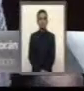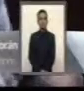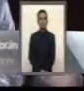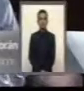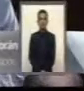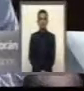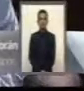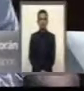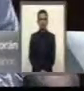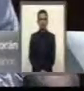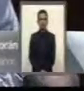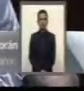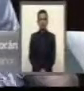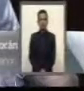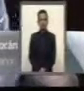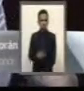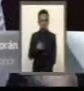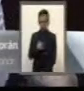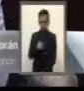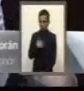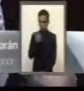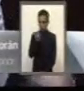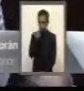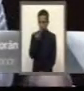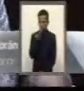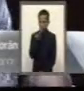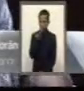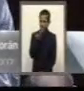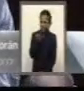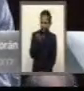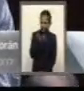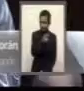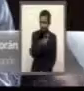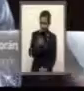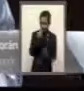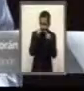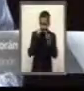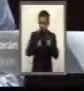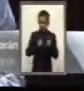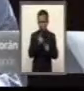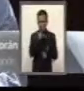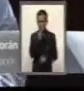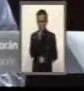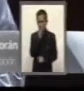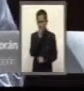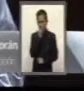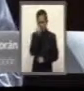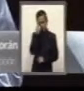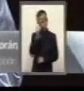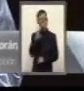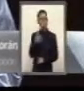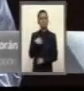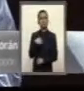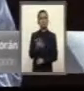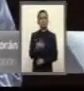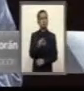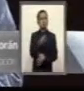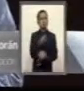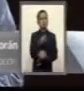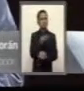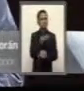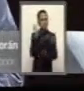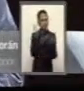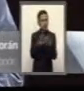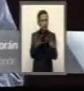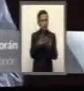Quiero pedir un minuto de su atención y decirles y expresarles que en el